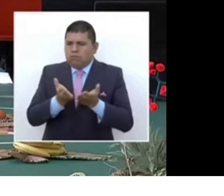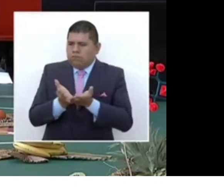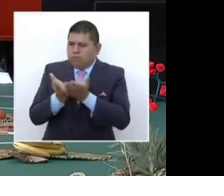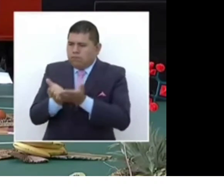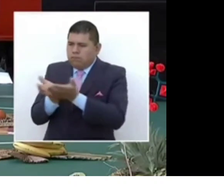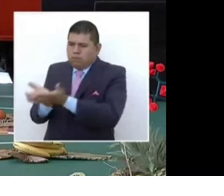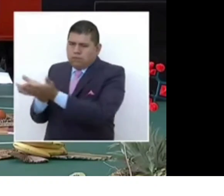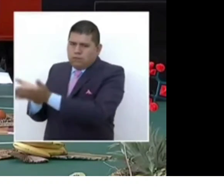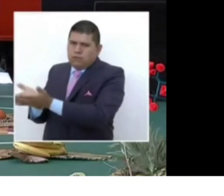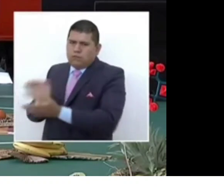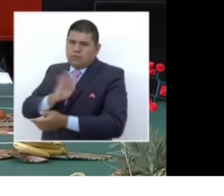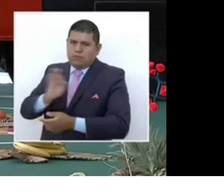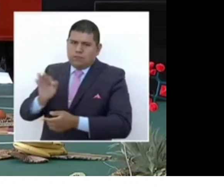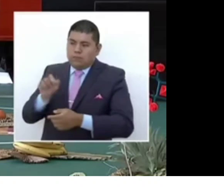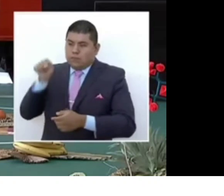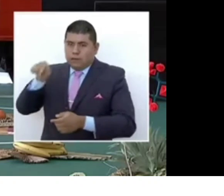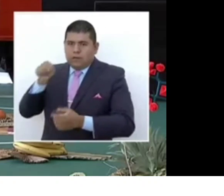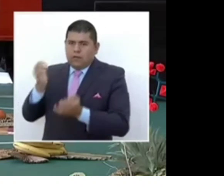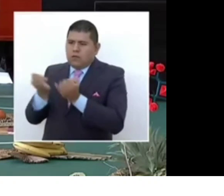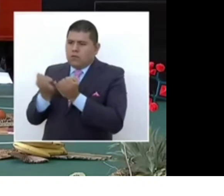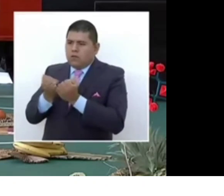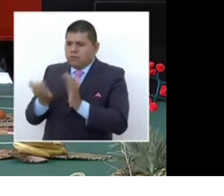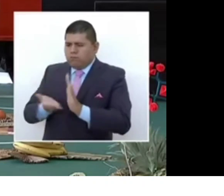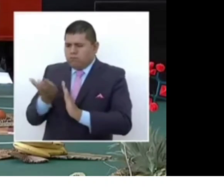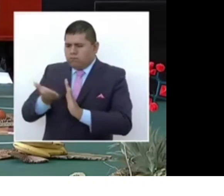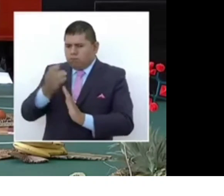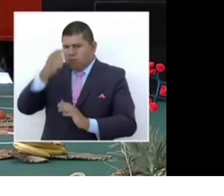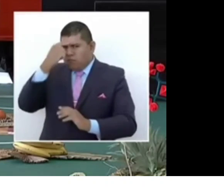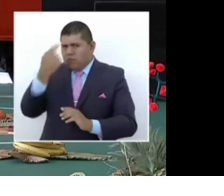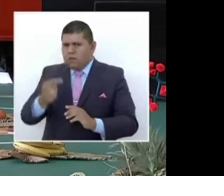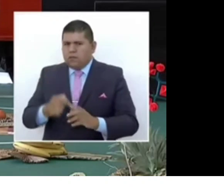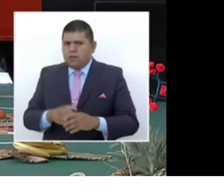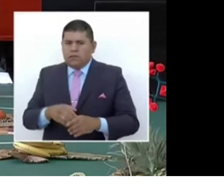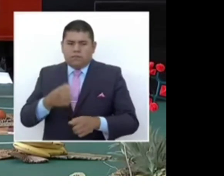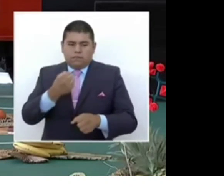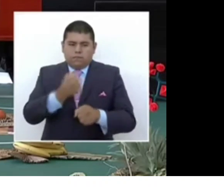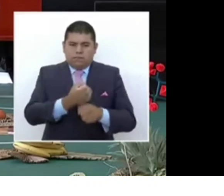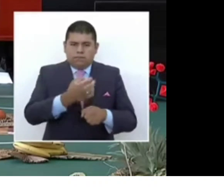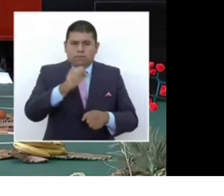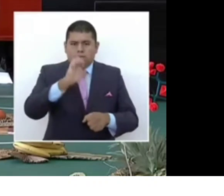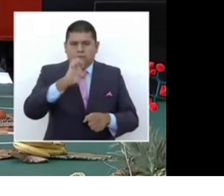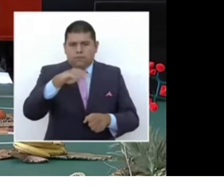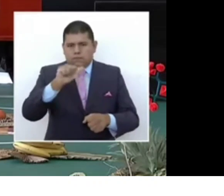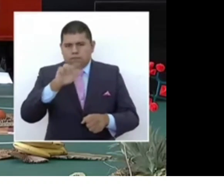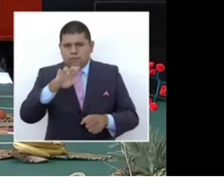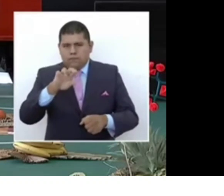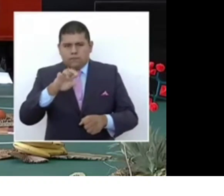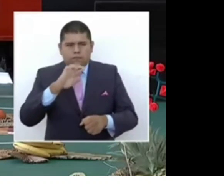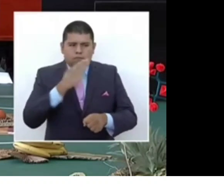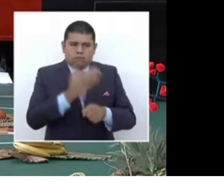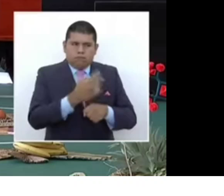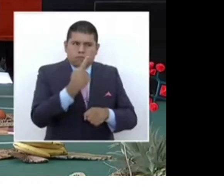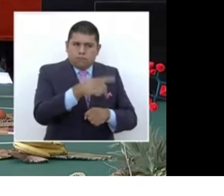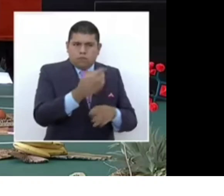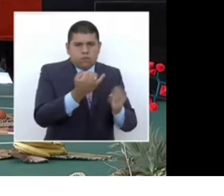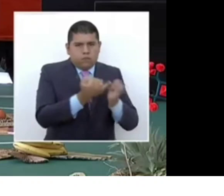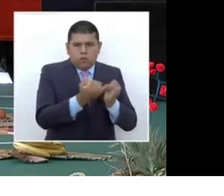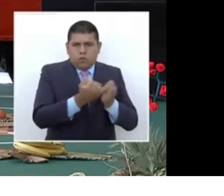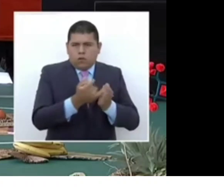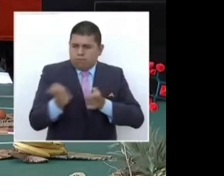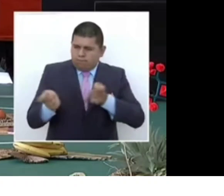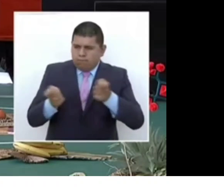están adaptando, se están construyendo también por la Secretaría de Marina